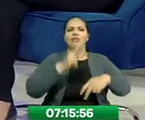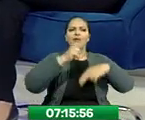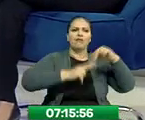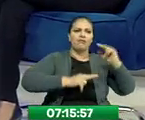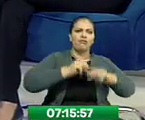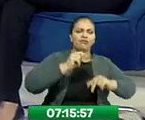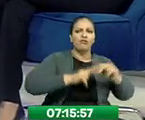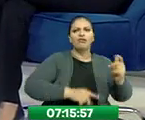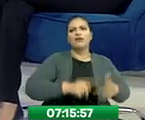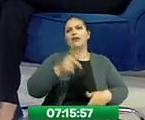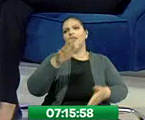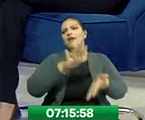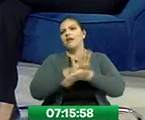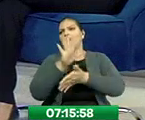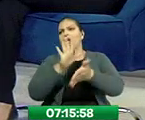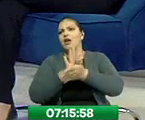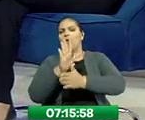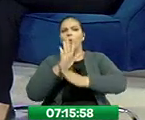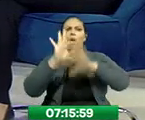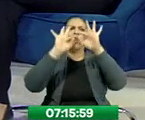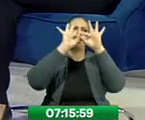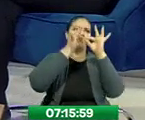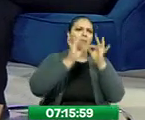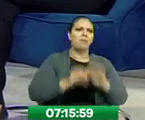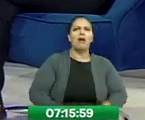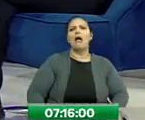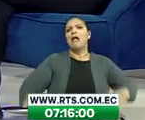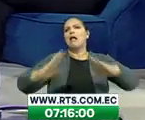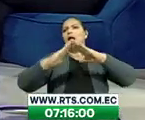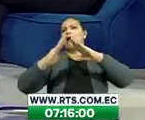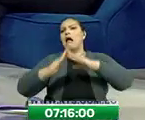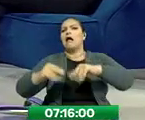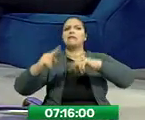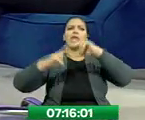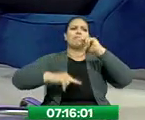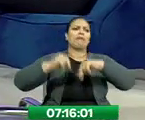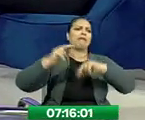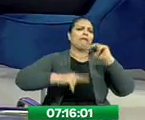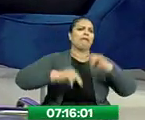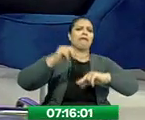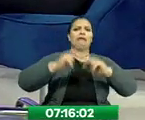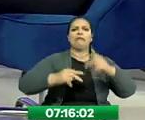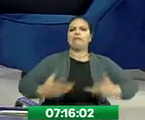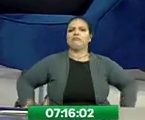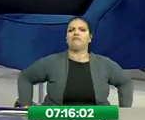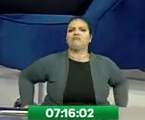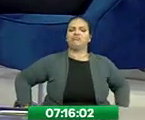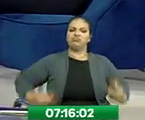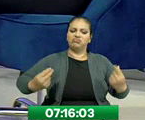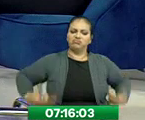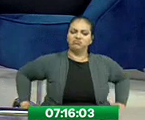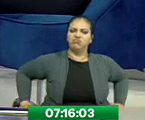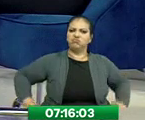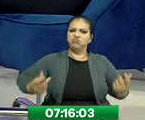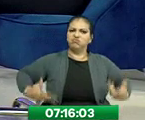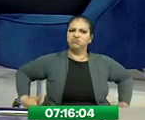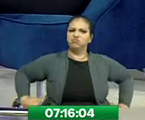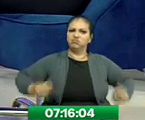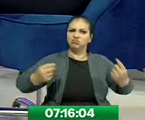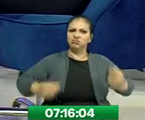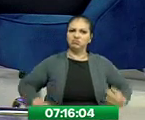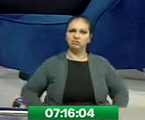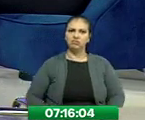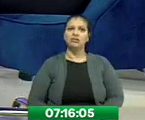de las escuelas, etcétera. Todo eso está sufriendo al punto que ha bajado más o menos a la mitad,